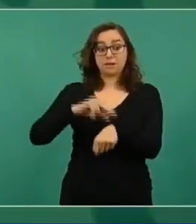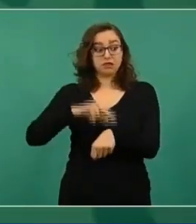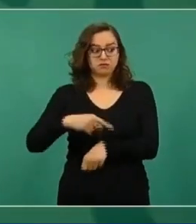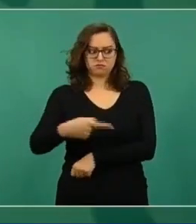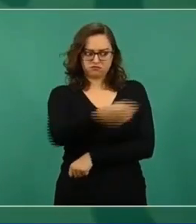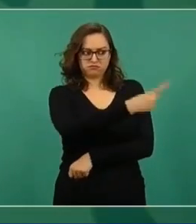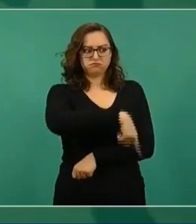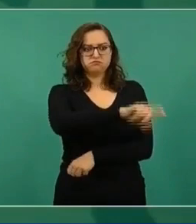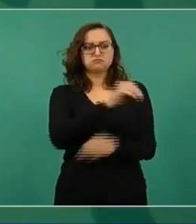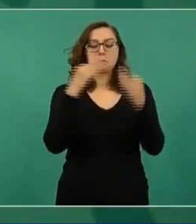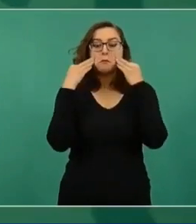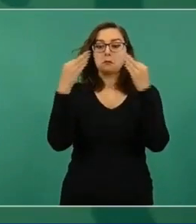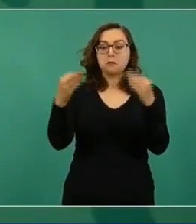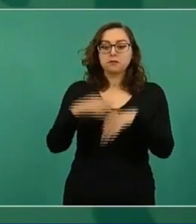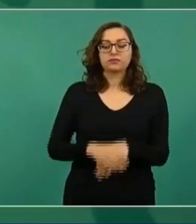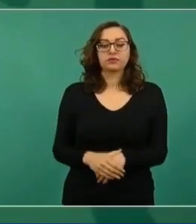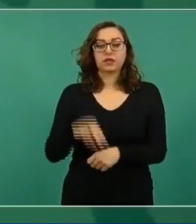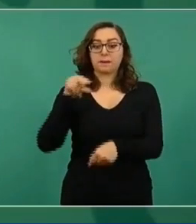necesita.